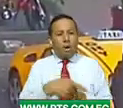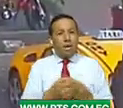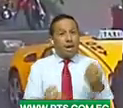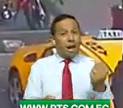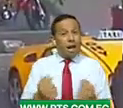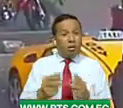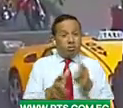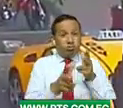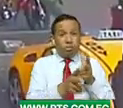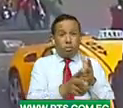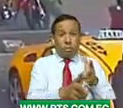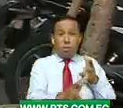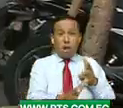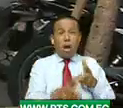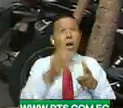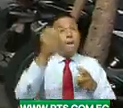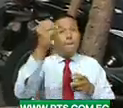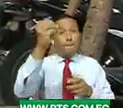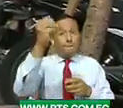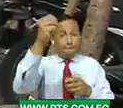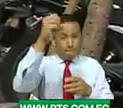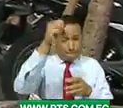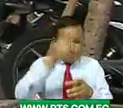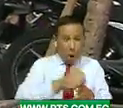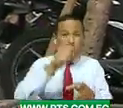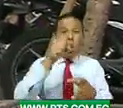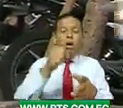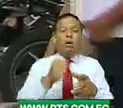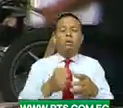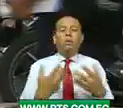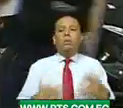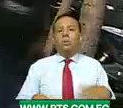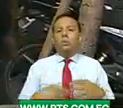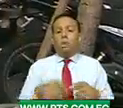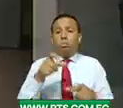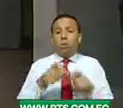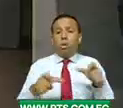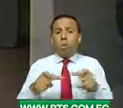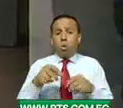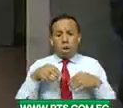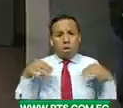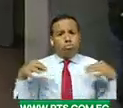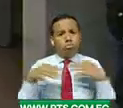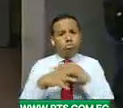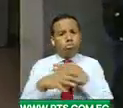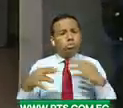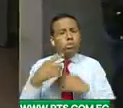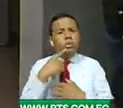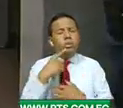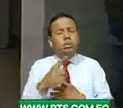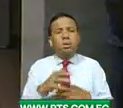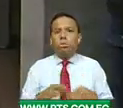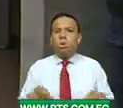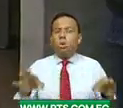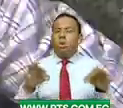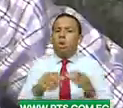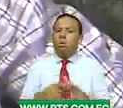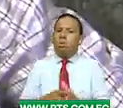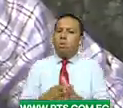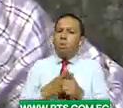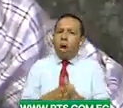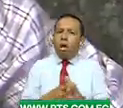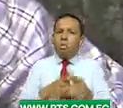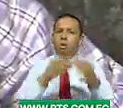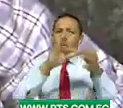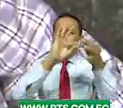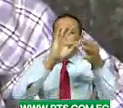automóvil. Quienes pasan constantemente por esa vía opinan que se tienen que corregir las fallas inmediatamente. Oiga,